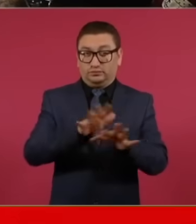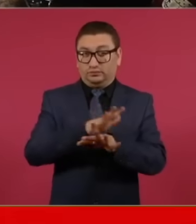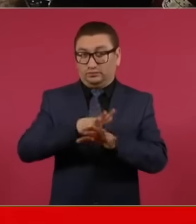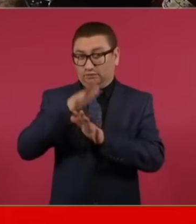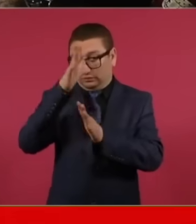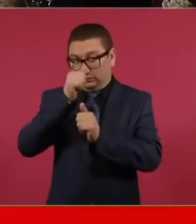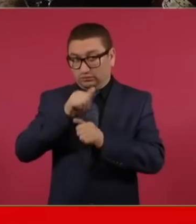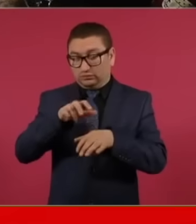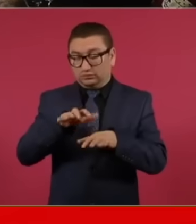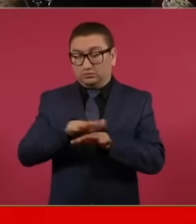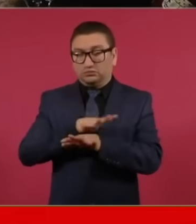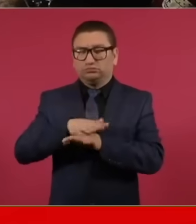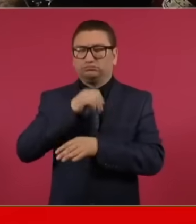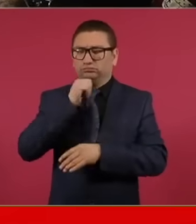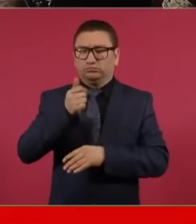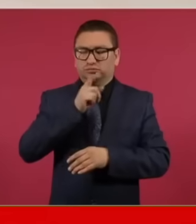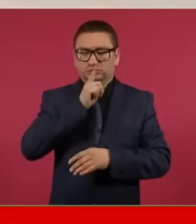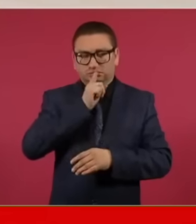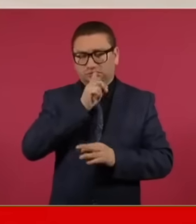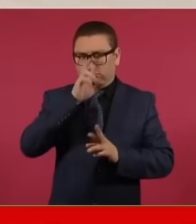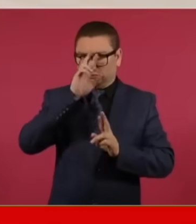que los íbamos a respetar,